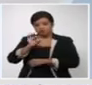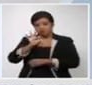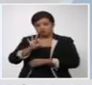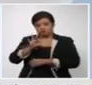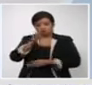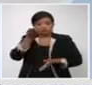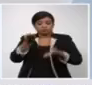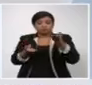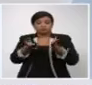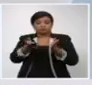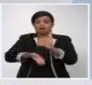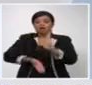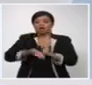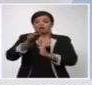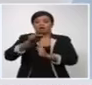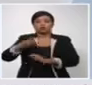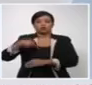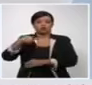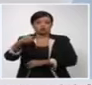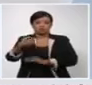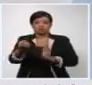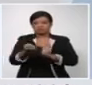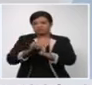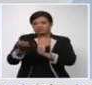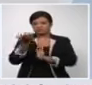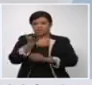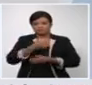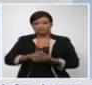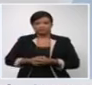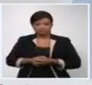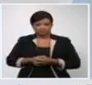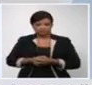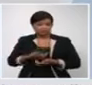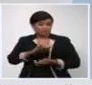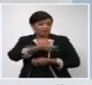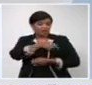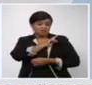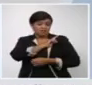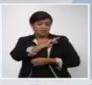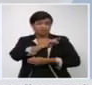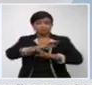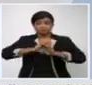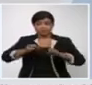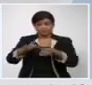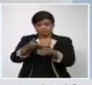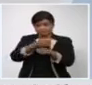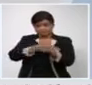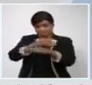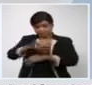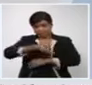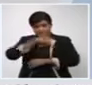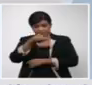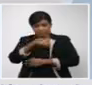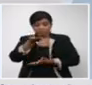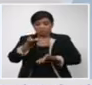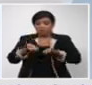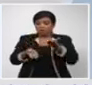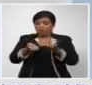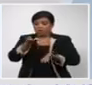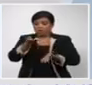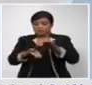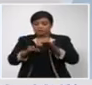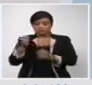se dan diariamente. Que en el día de ayer, ya lo voy anticipando, el balance fue